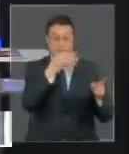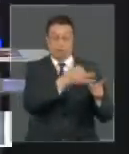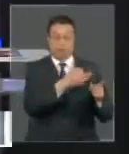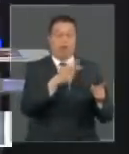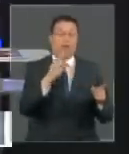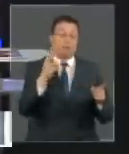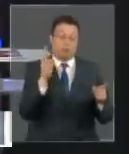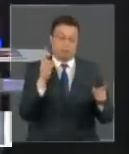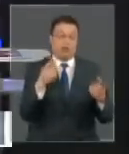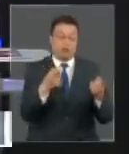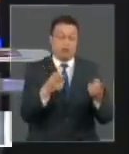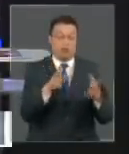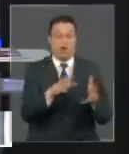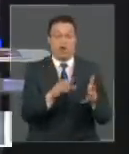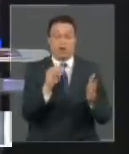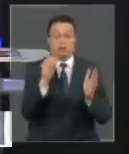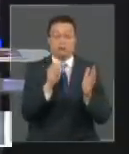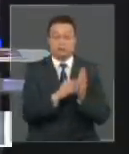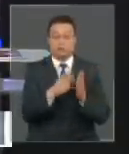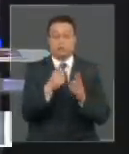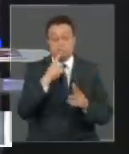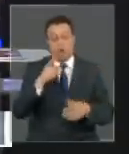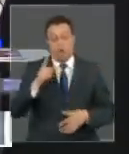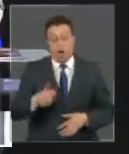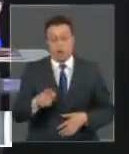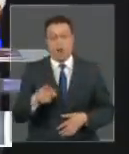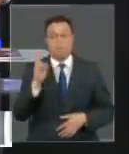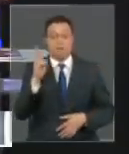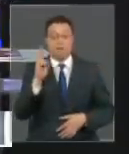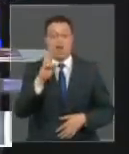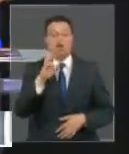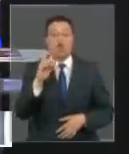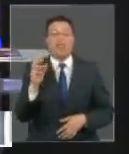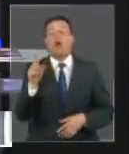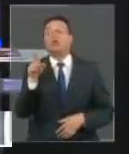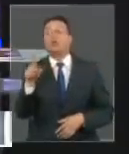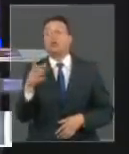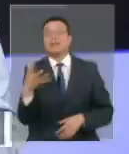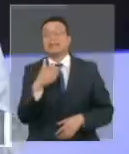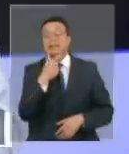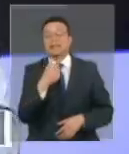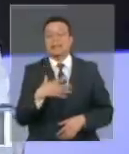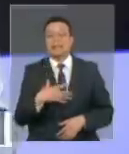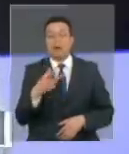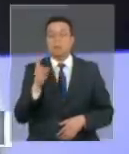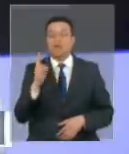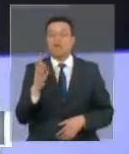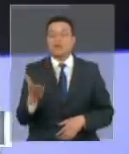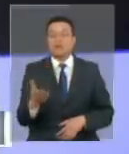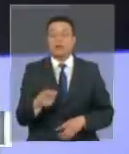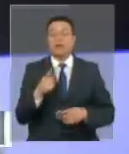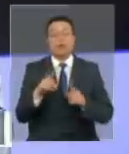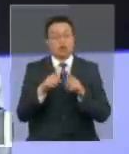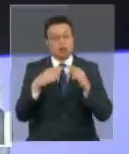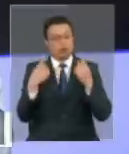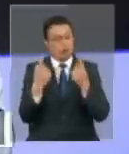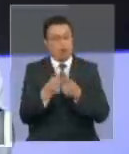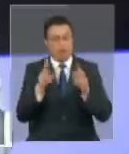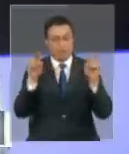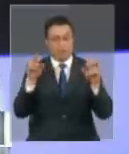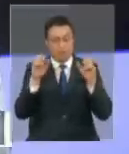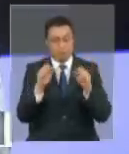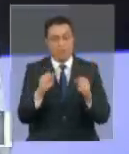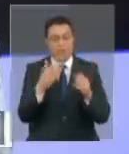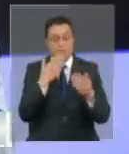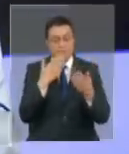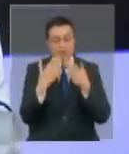dicho, con una ordenanza se prohíbe el rodeo. ¿Hay algo que usted quisiera prohibir? Pero por favor, yo creo que todos los temas se pueden discutir.